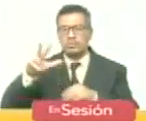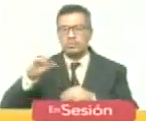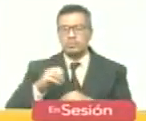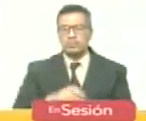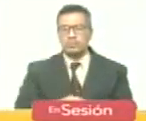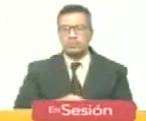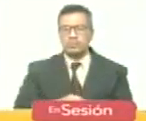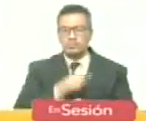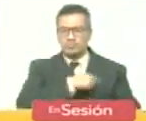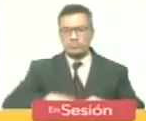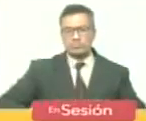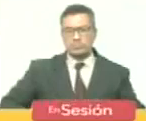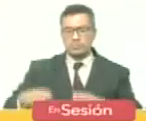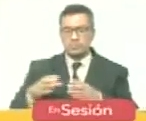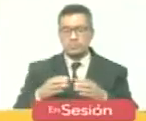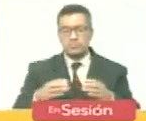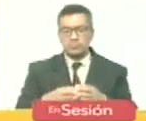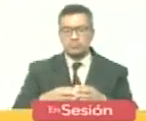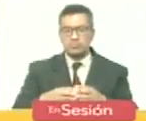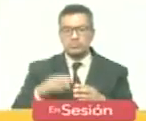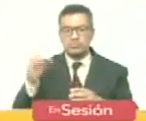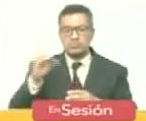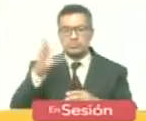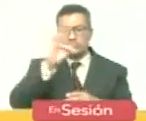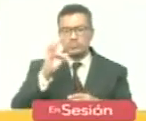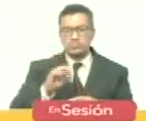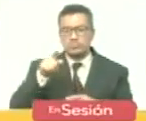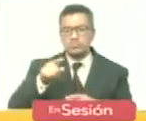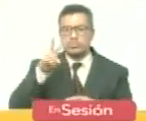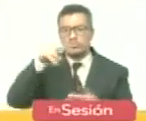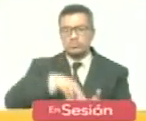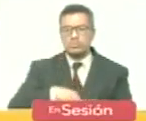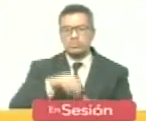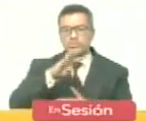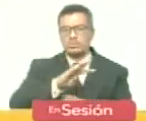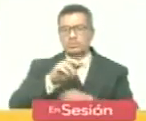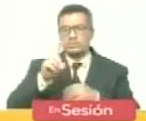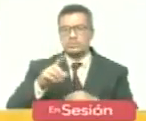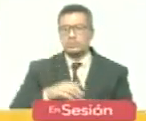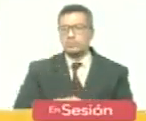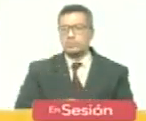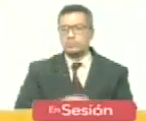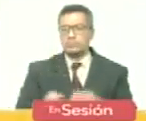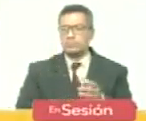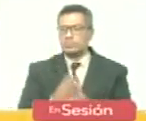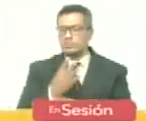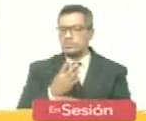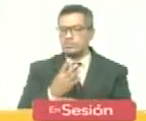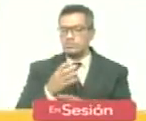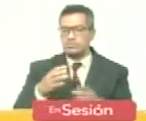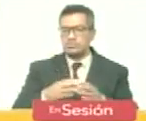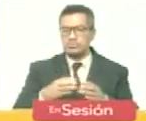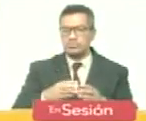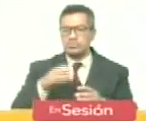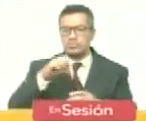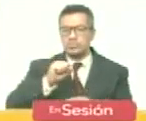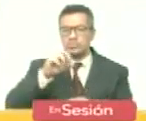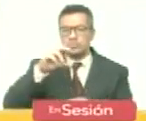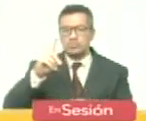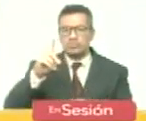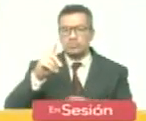1940, presidente del Ayuntamiento del Distrito Federal en 1941, fundador del Partido Acción